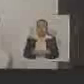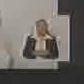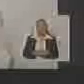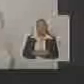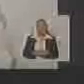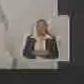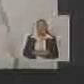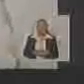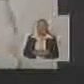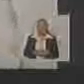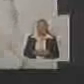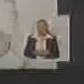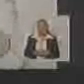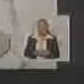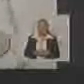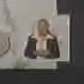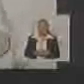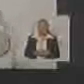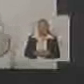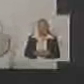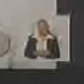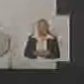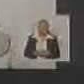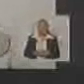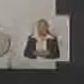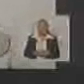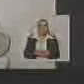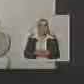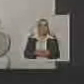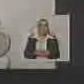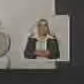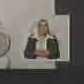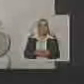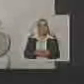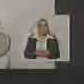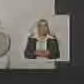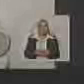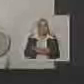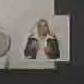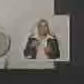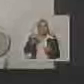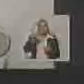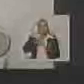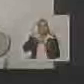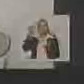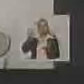Adelante. Quiero reiterar el agradecimiento al Instituto Electoral del Distrito Federal,